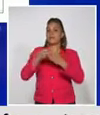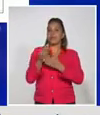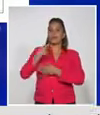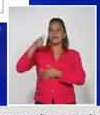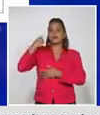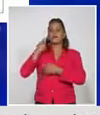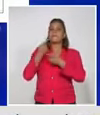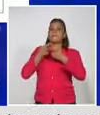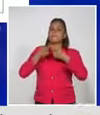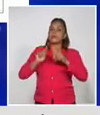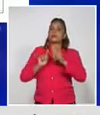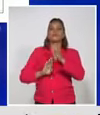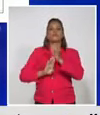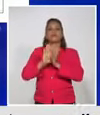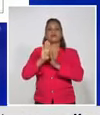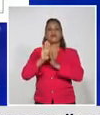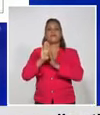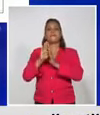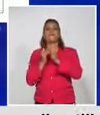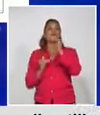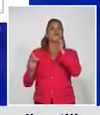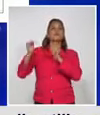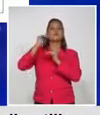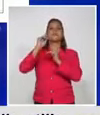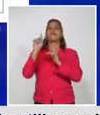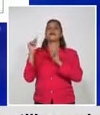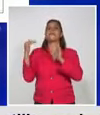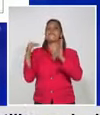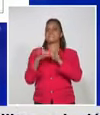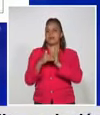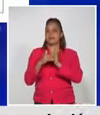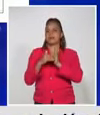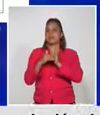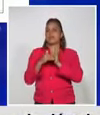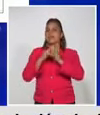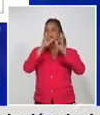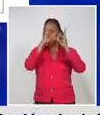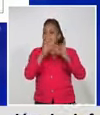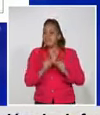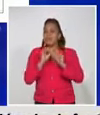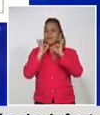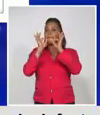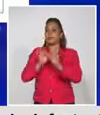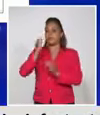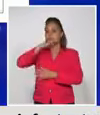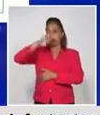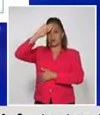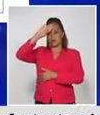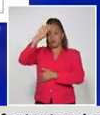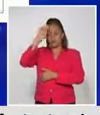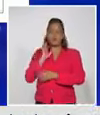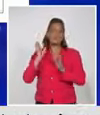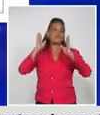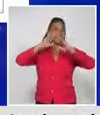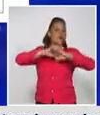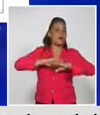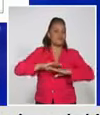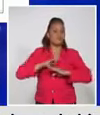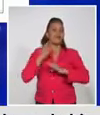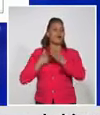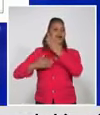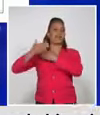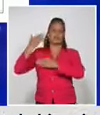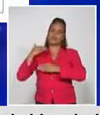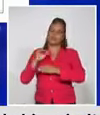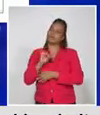encima de 1.000, que son cifras que en Cuba realmente no habíamos tenido